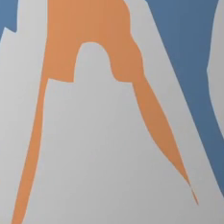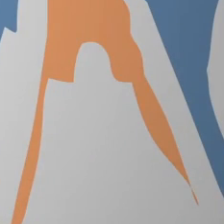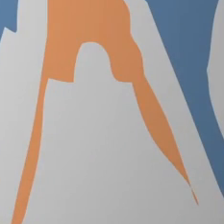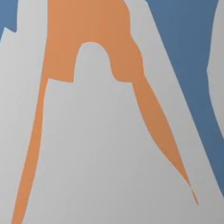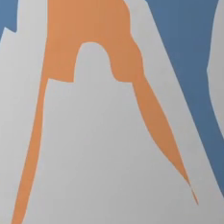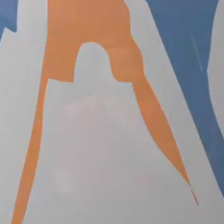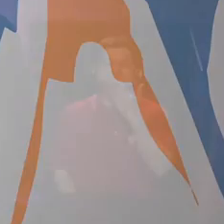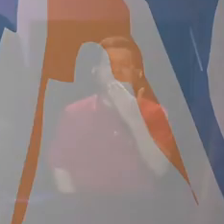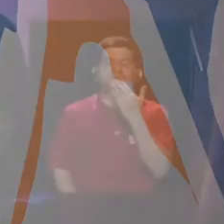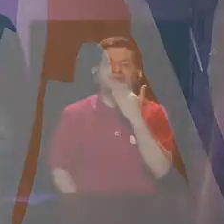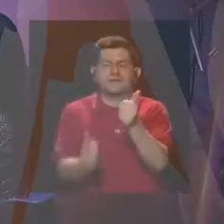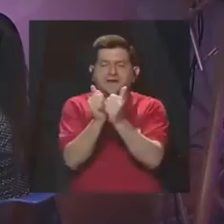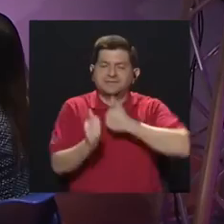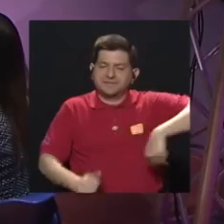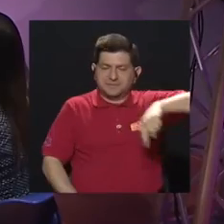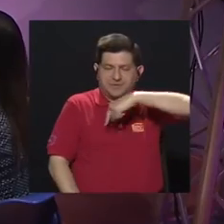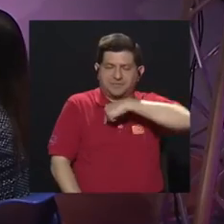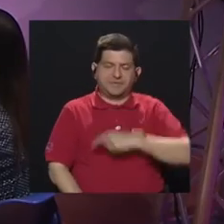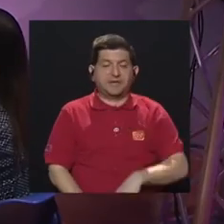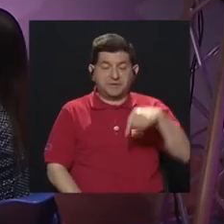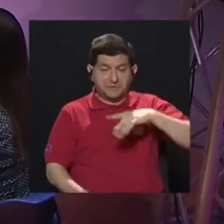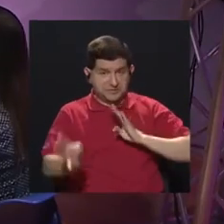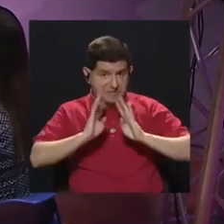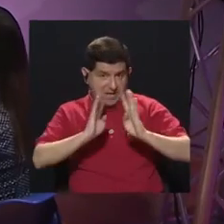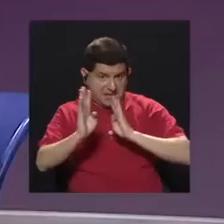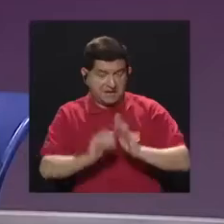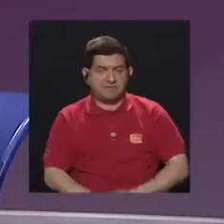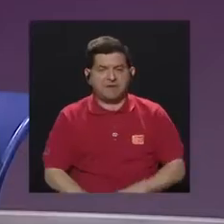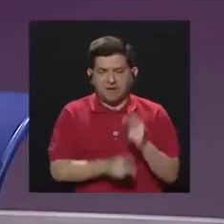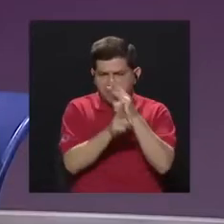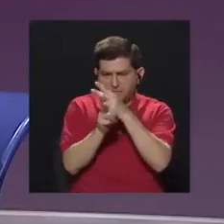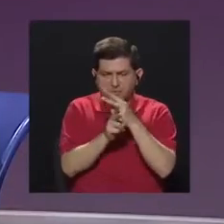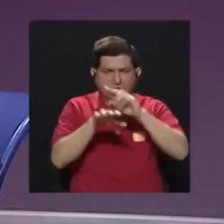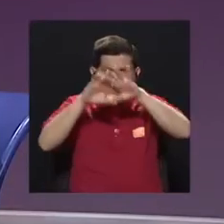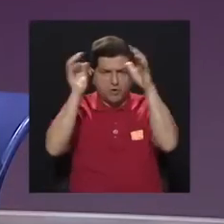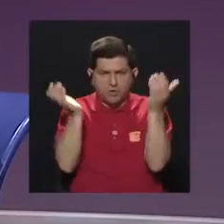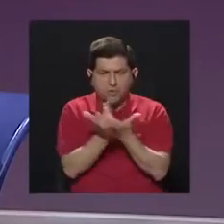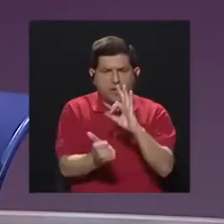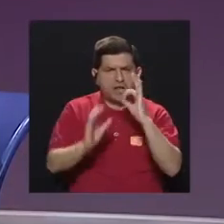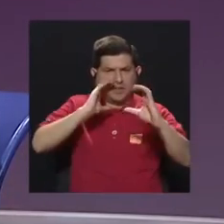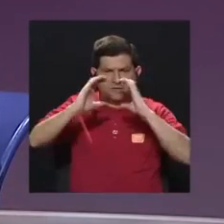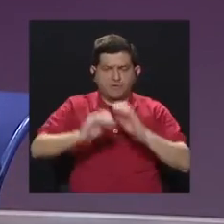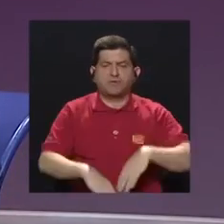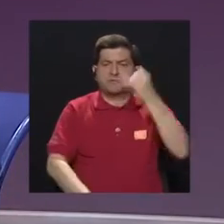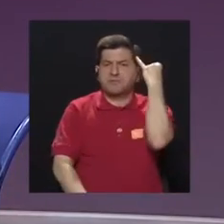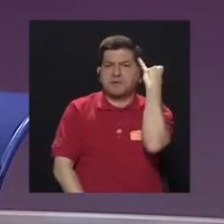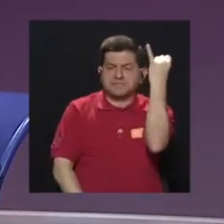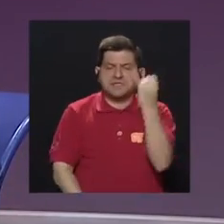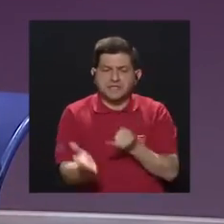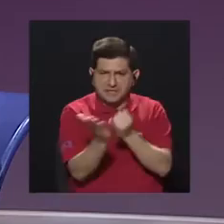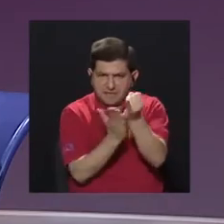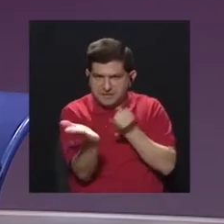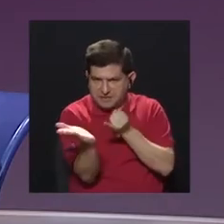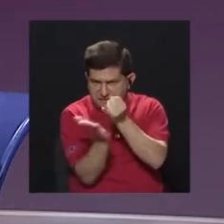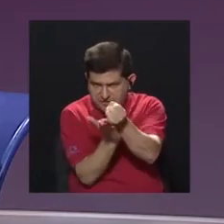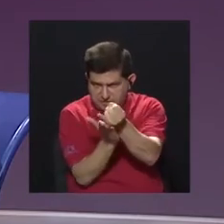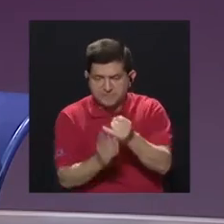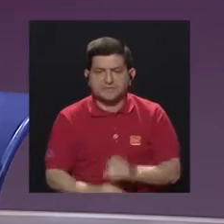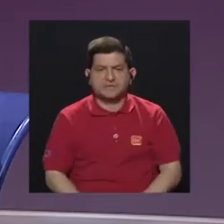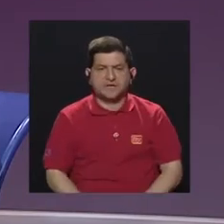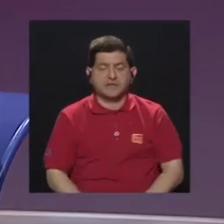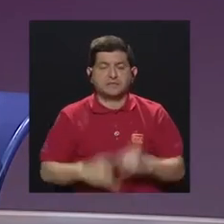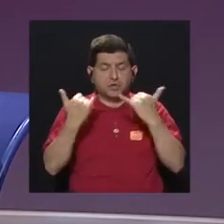gracias por estar con nosotras estamos conversando sobre el monitoreo global de medios una iniciativa de investigación que se